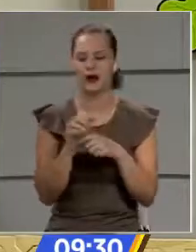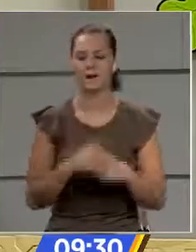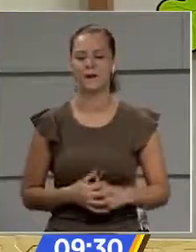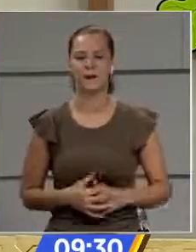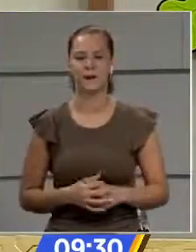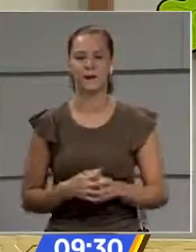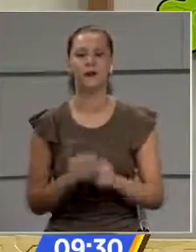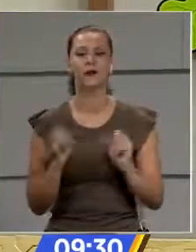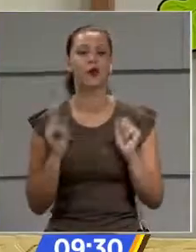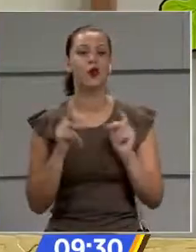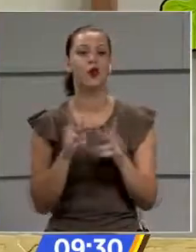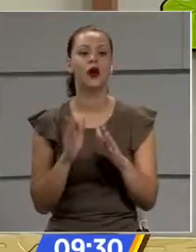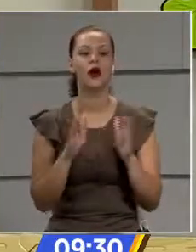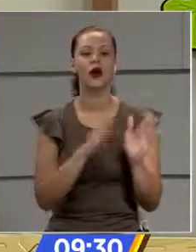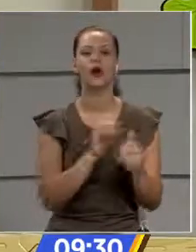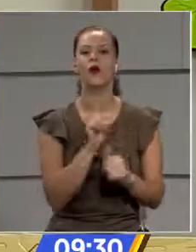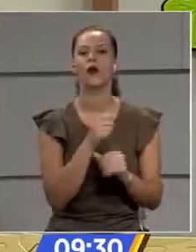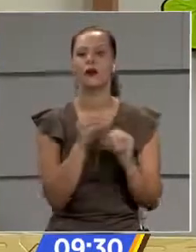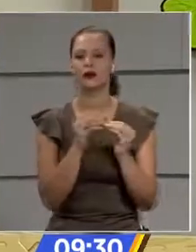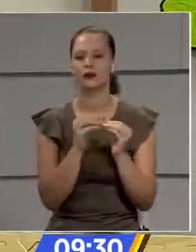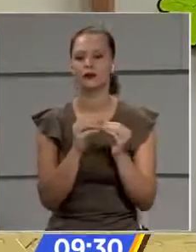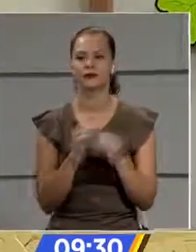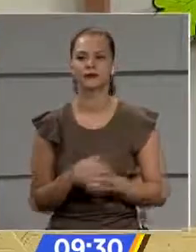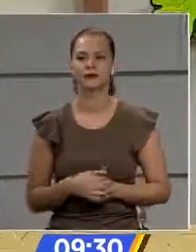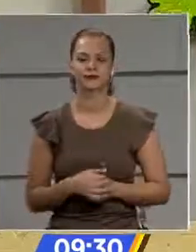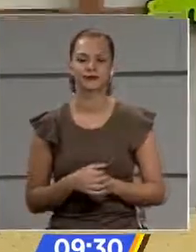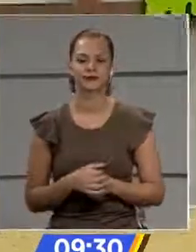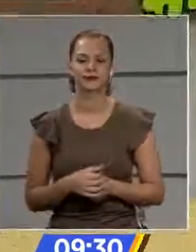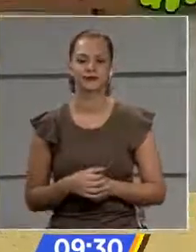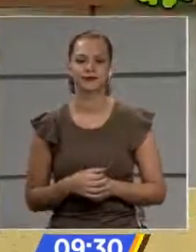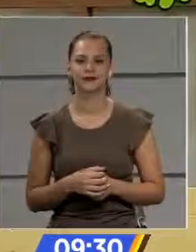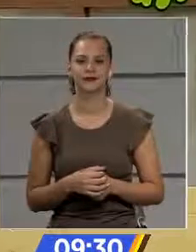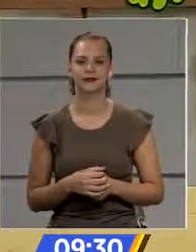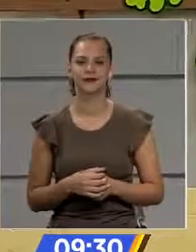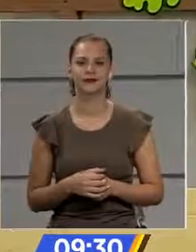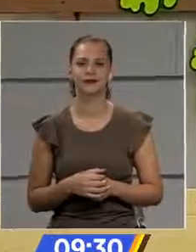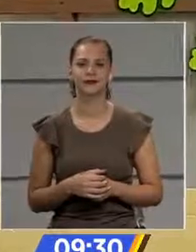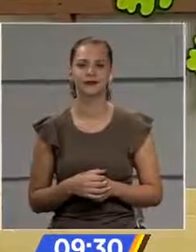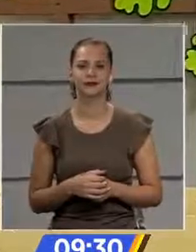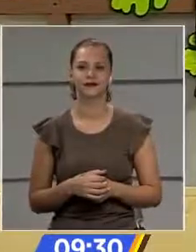práctica. Ok, excelente. Vamos con el siguiente, Carla. Ajá, muy bien. Ahora,